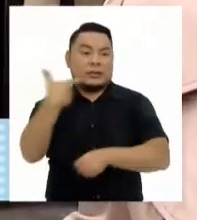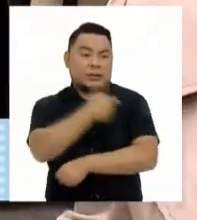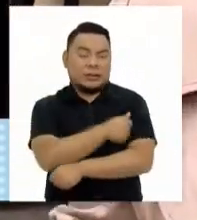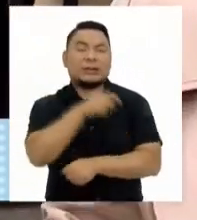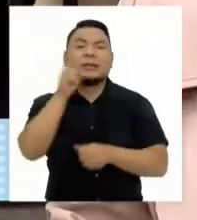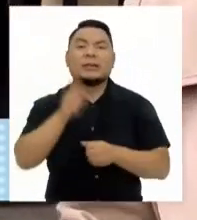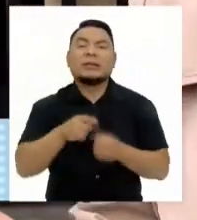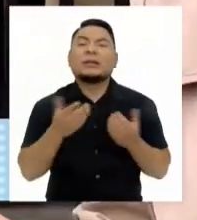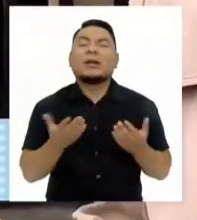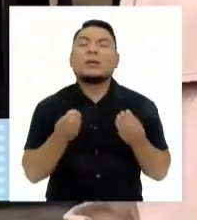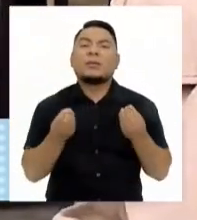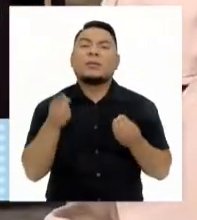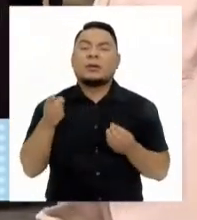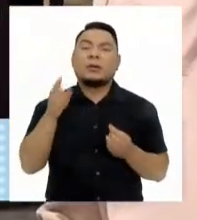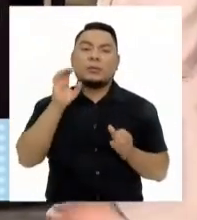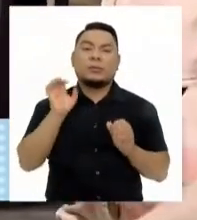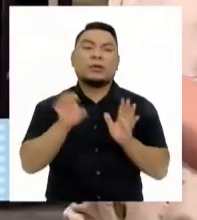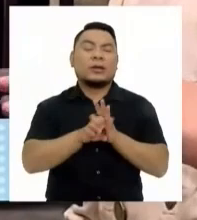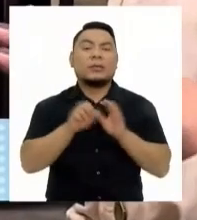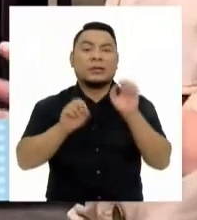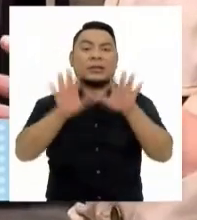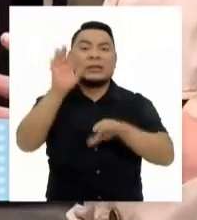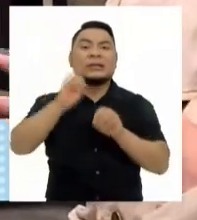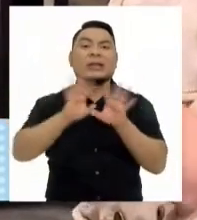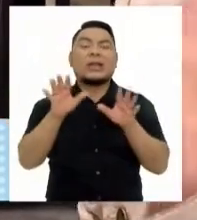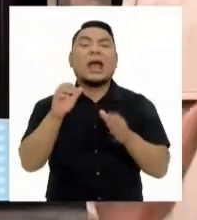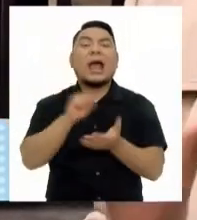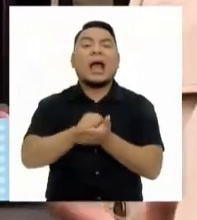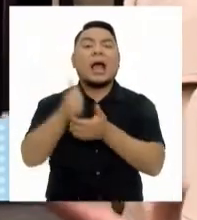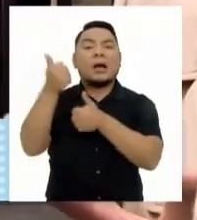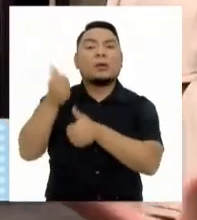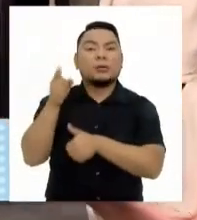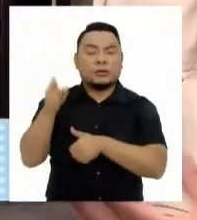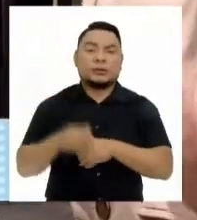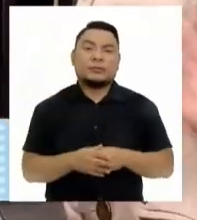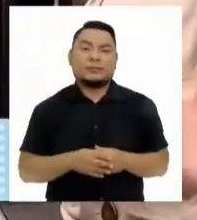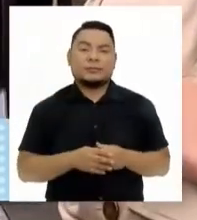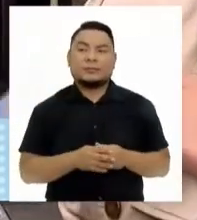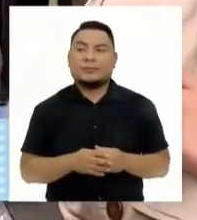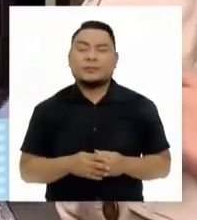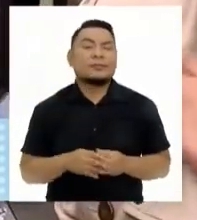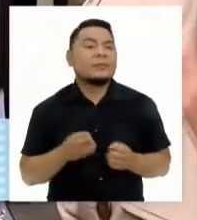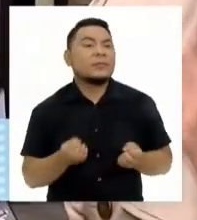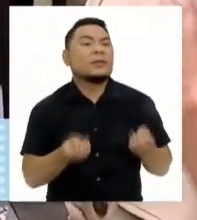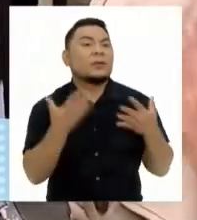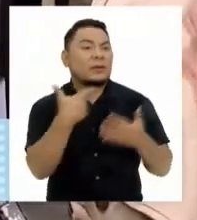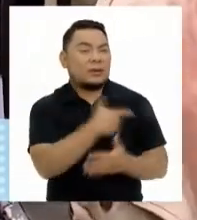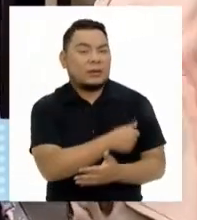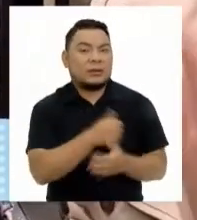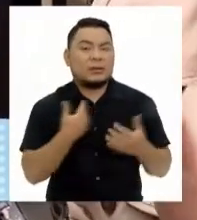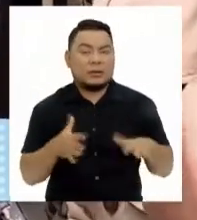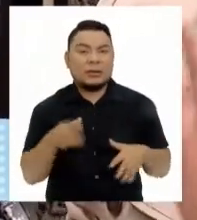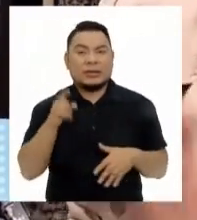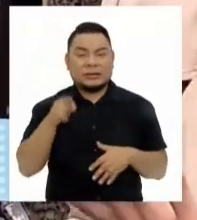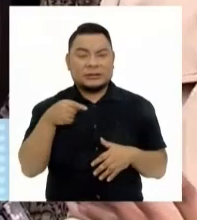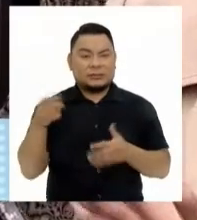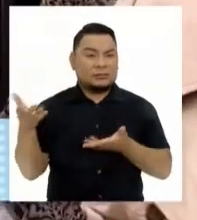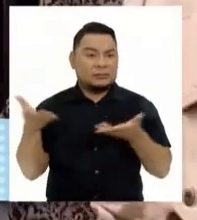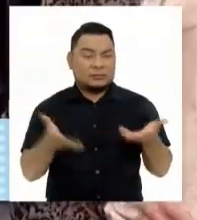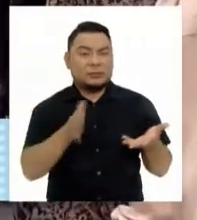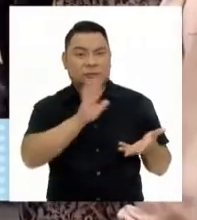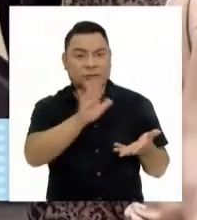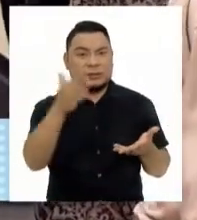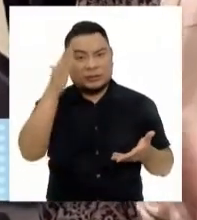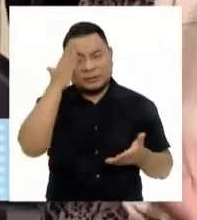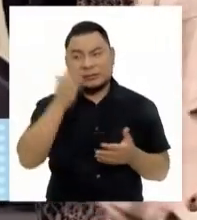tendríamos en los primeros 15 días del mes de agosto, ¿no? ¿Y respecto a ese tema se ha sincerado ya las cifras de cuántas vacunas o dosis se les está dejando a